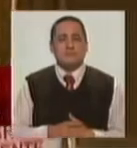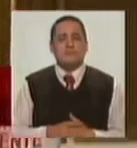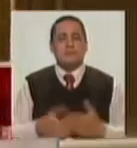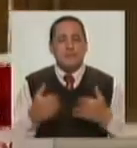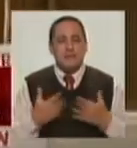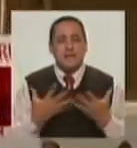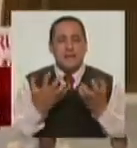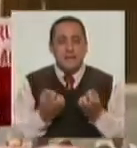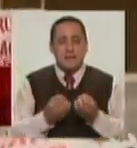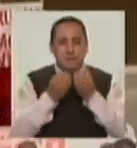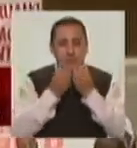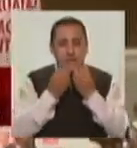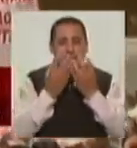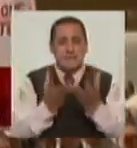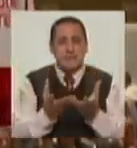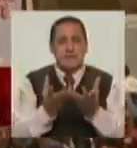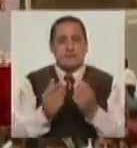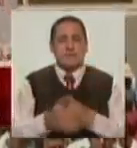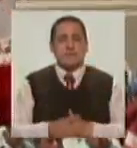Queremos decirles